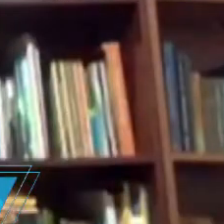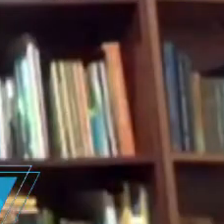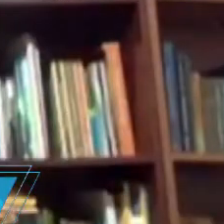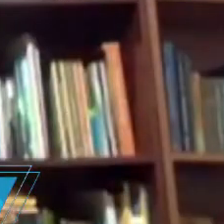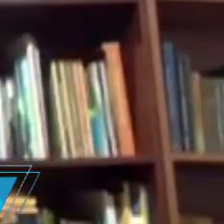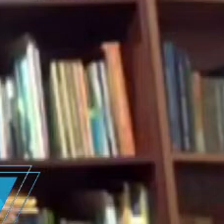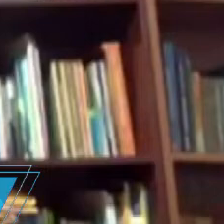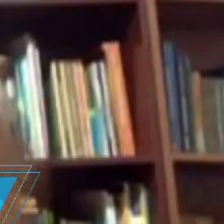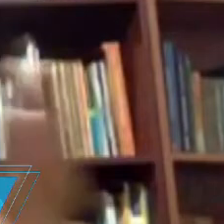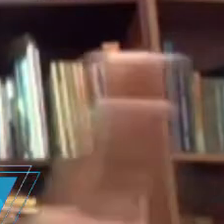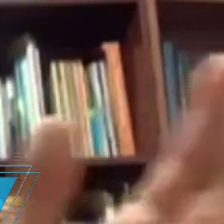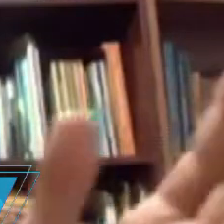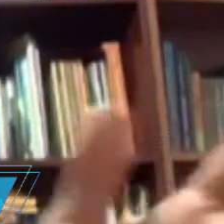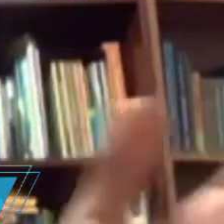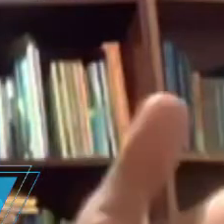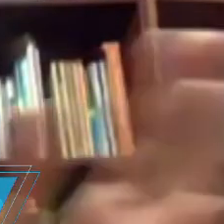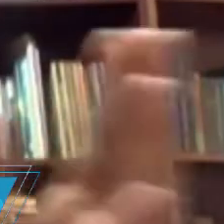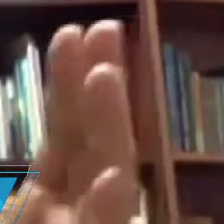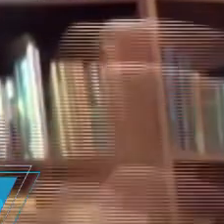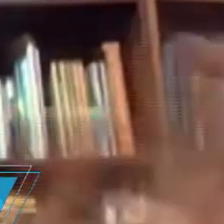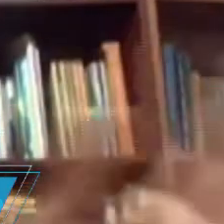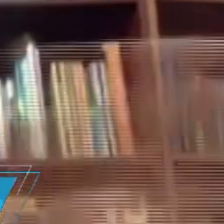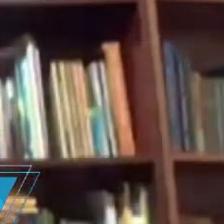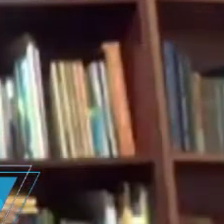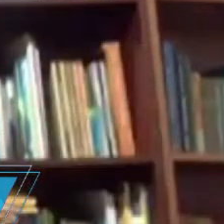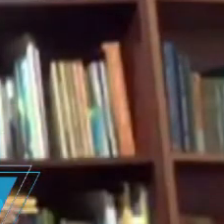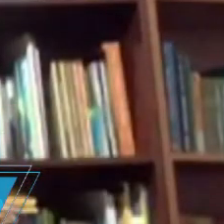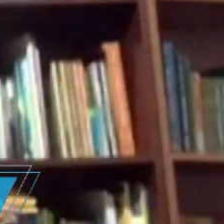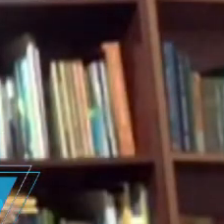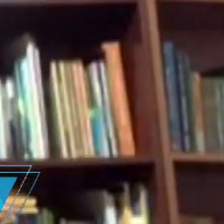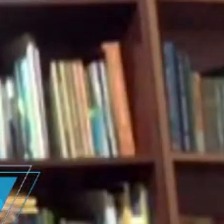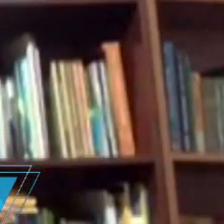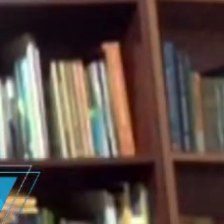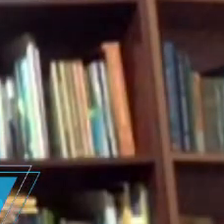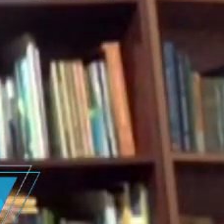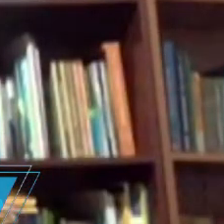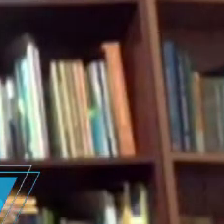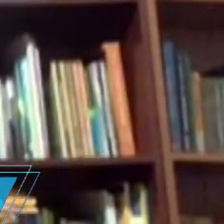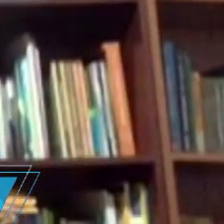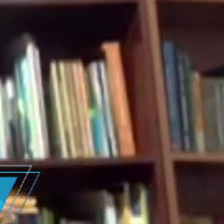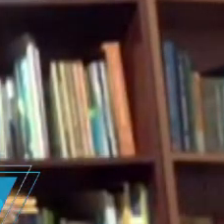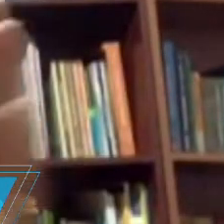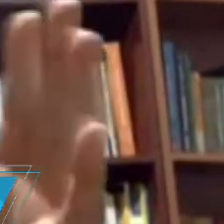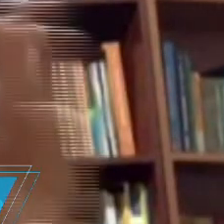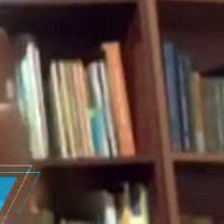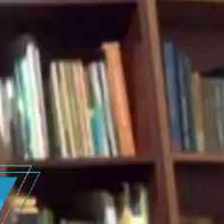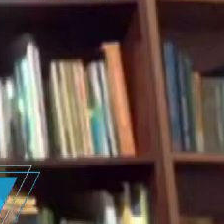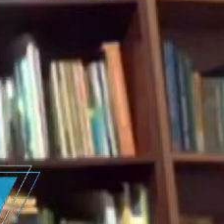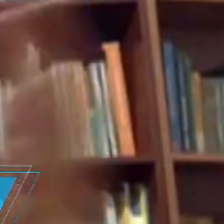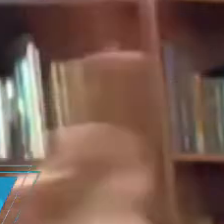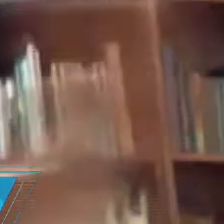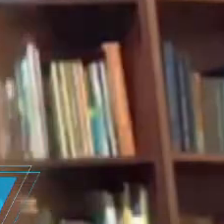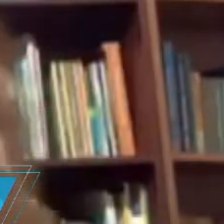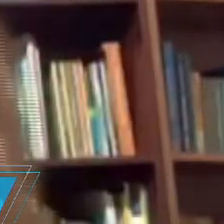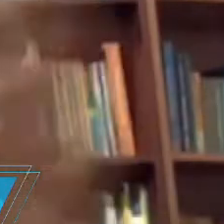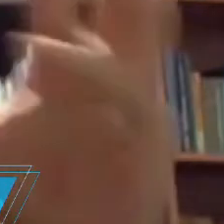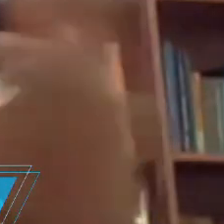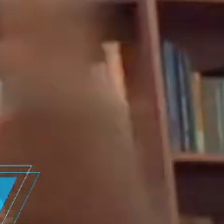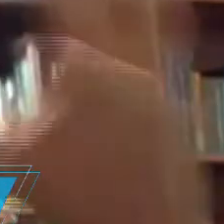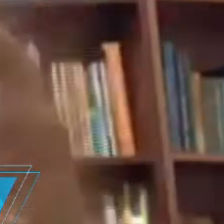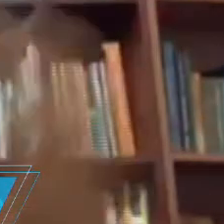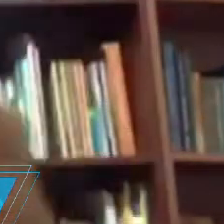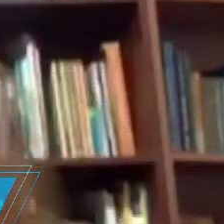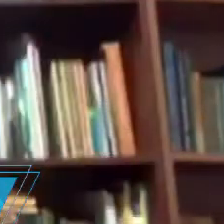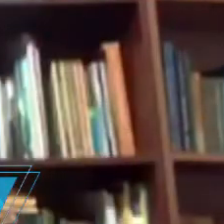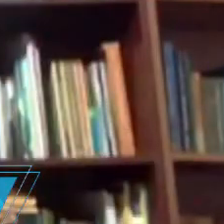parece que, no sé, vamos a ver, el gobierno es el que tiene que tener la respuesta, porque si el Banco Mundial, desde el Banco Mundial y el Fondo Monetario,